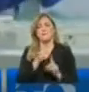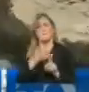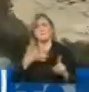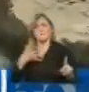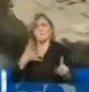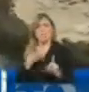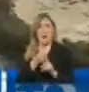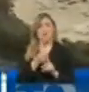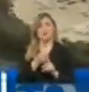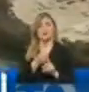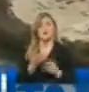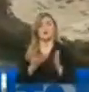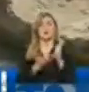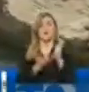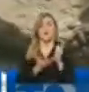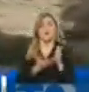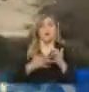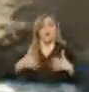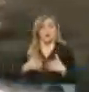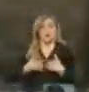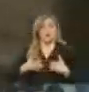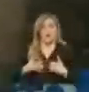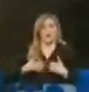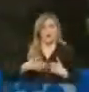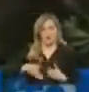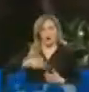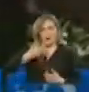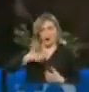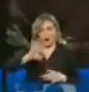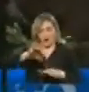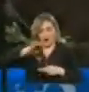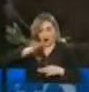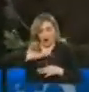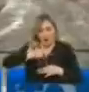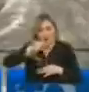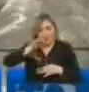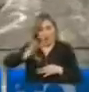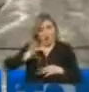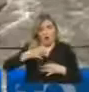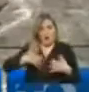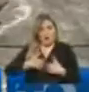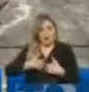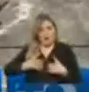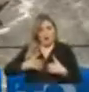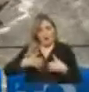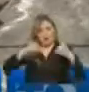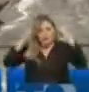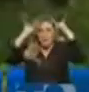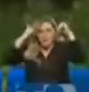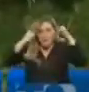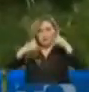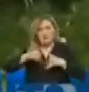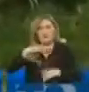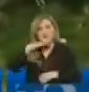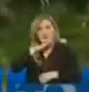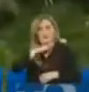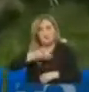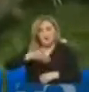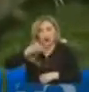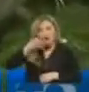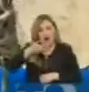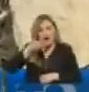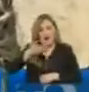podría tener la propagación del virus en la vida silvestre y el ganado expuesto a agua contaminada con virus, debido a que